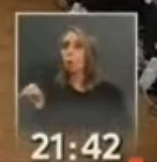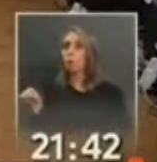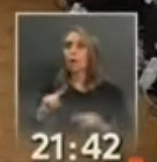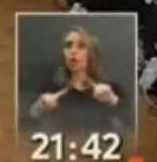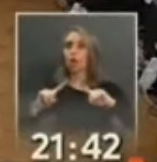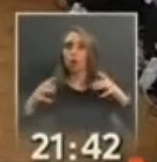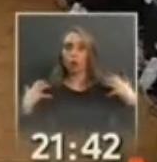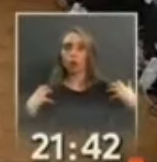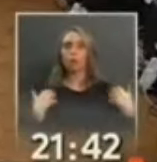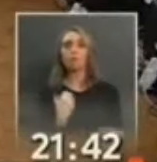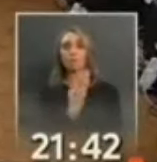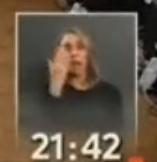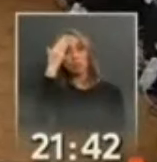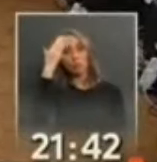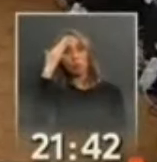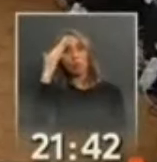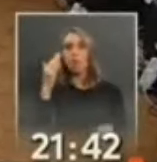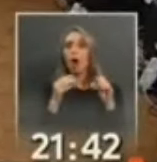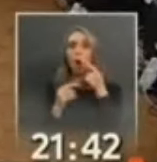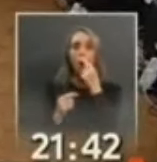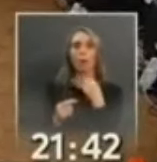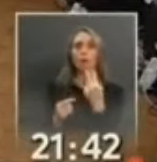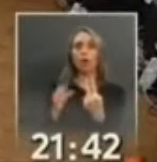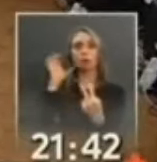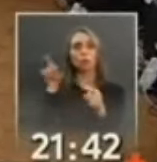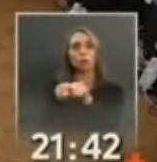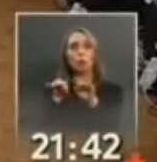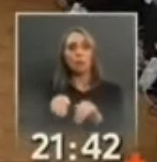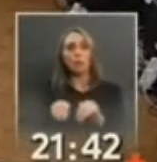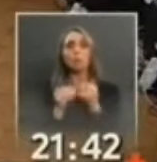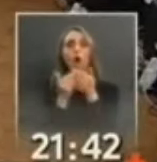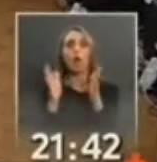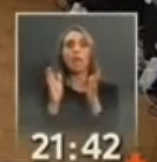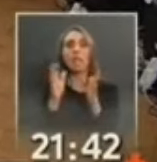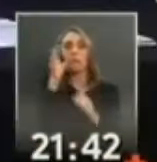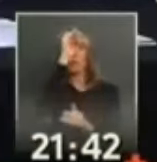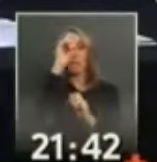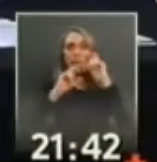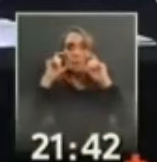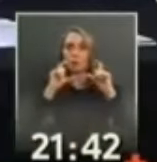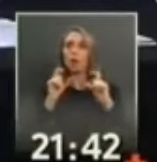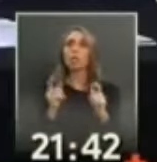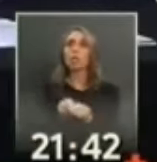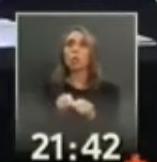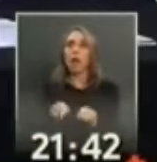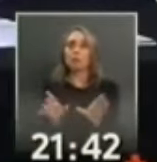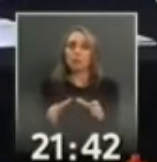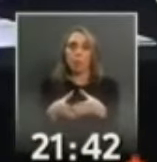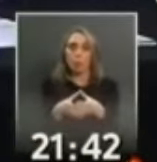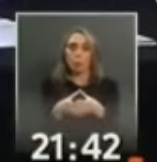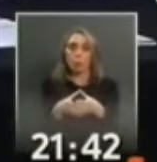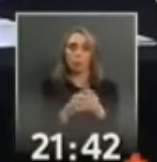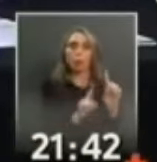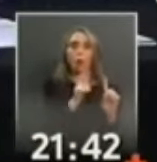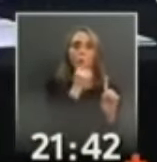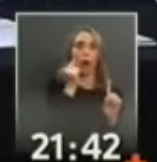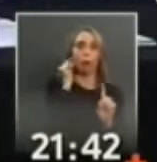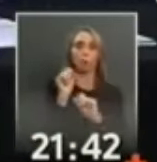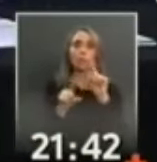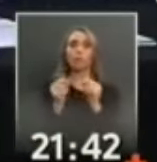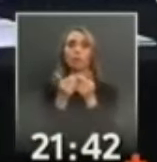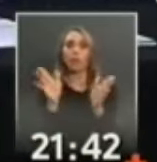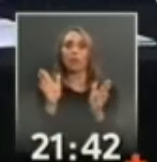Hace varios días que vengo escuchando lo mismo en torno a la libertad de expresión, como si hubiera en este grupo algunos o algunas defensoras de la